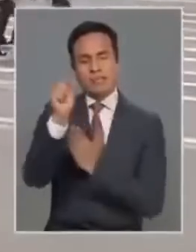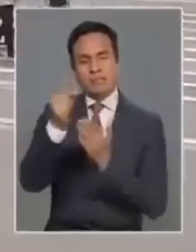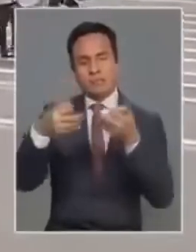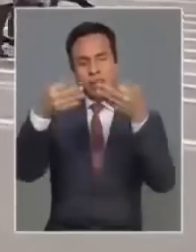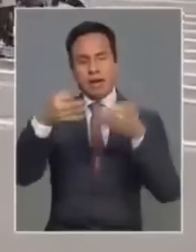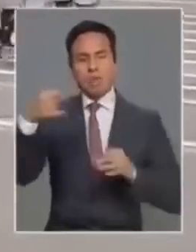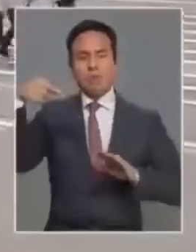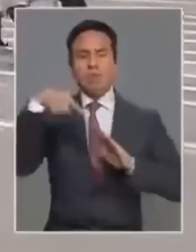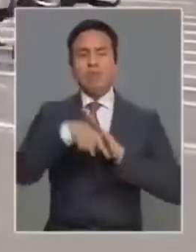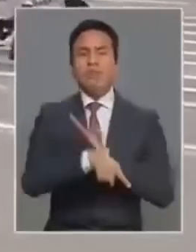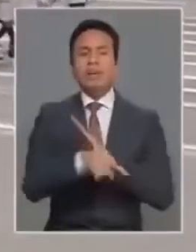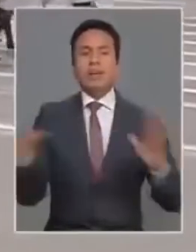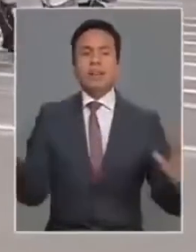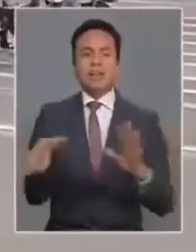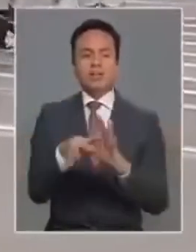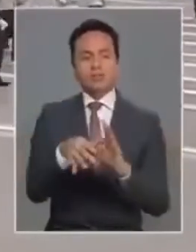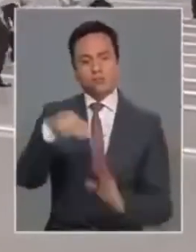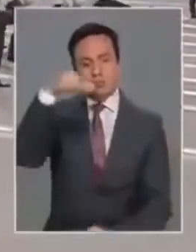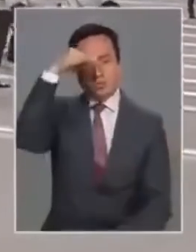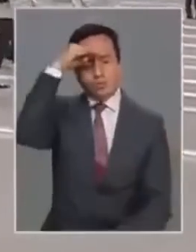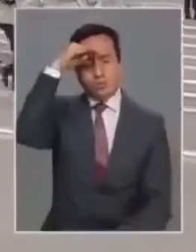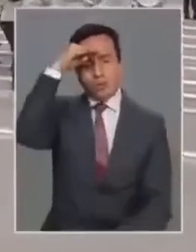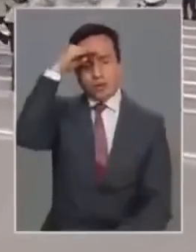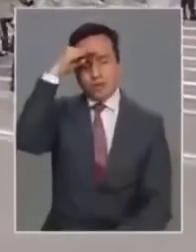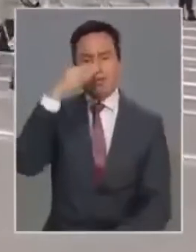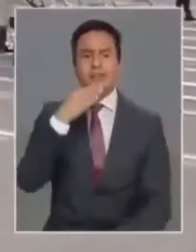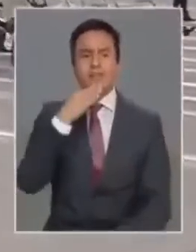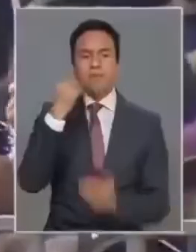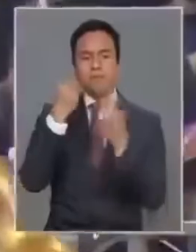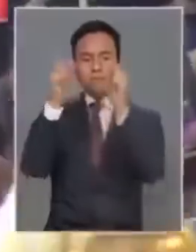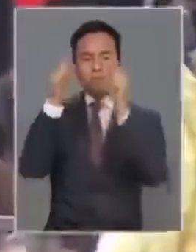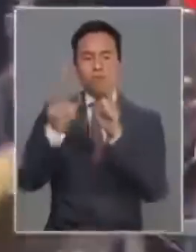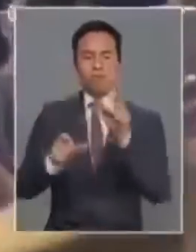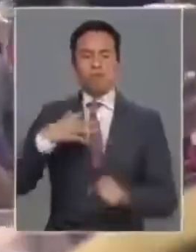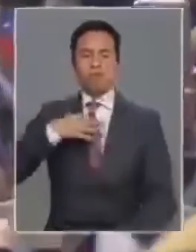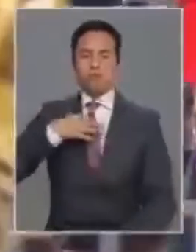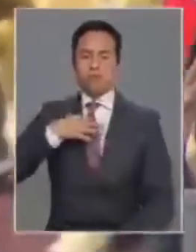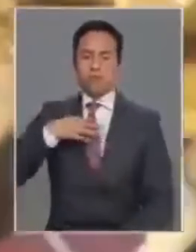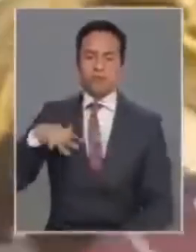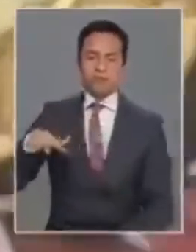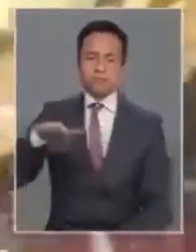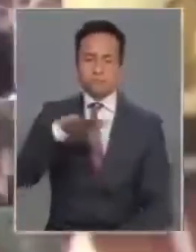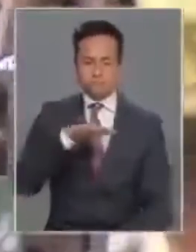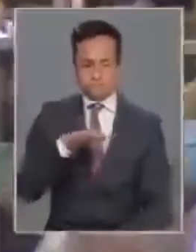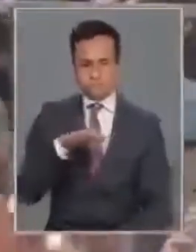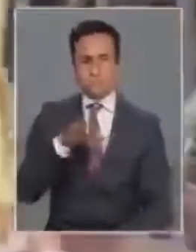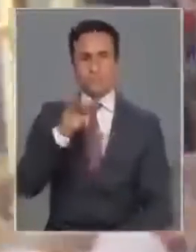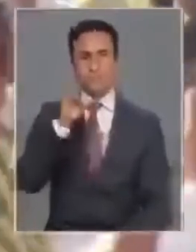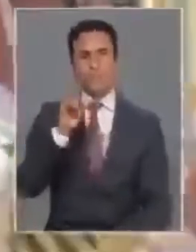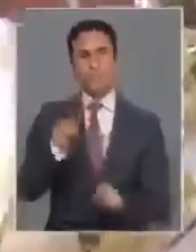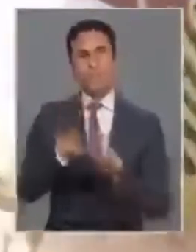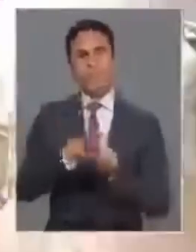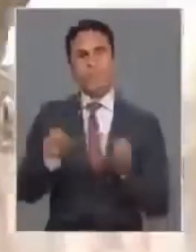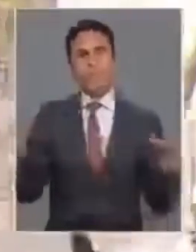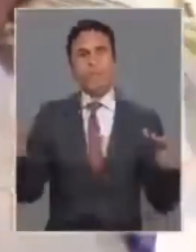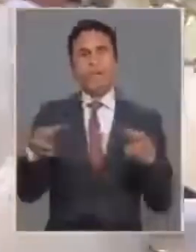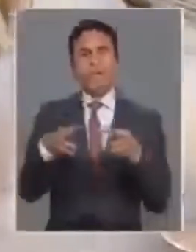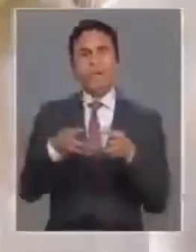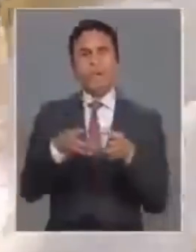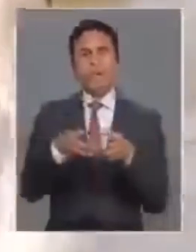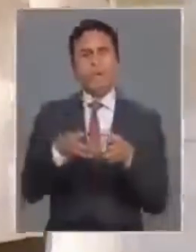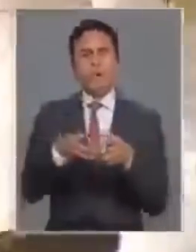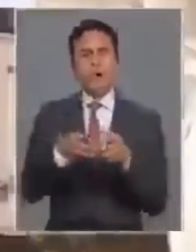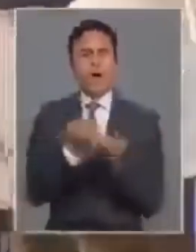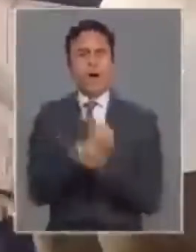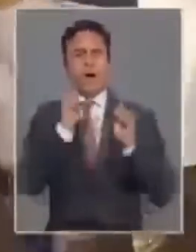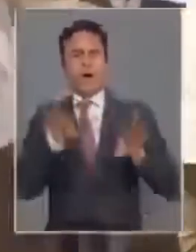es impresionante. El desfile de Perú también es muy bonito. Y pues yo honestamente veo en el desfile de Chile mucha disciplina.